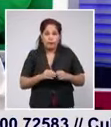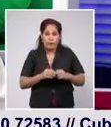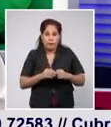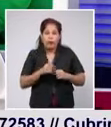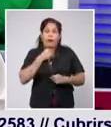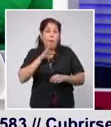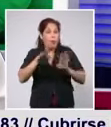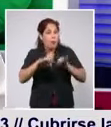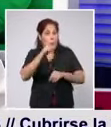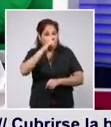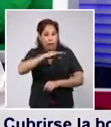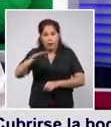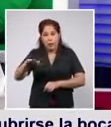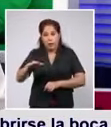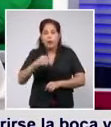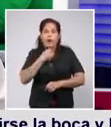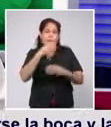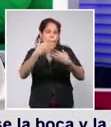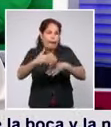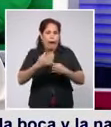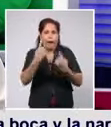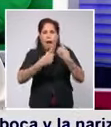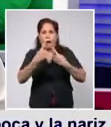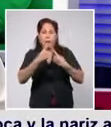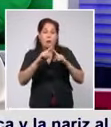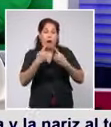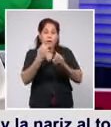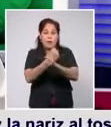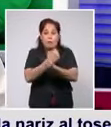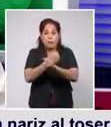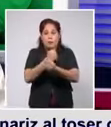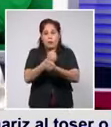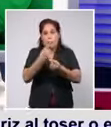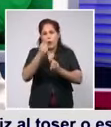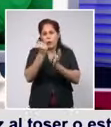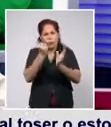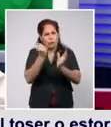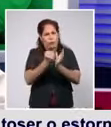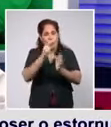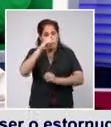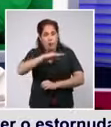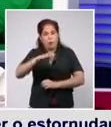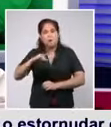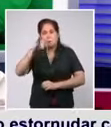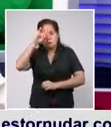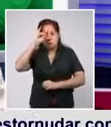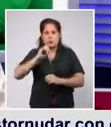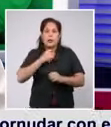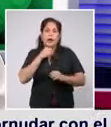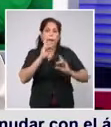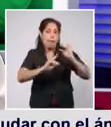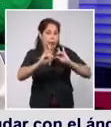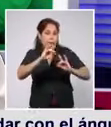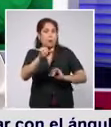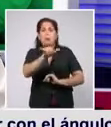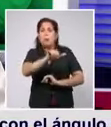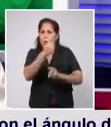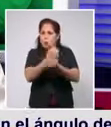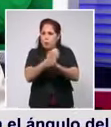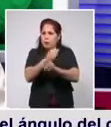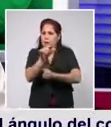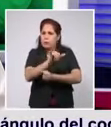que lo demuestra por el número de casos que se van confirmando diariamente, incluyendo los lactantes, en lo